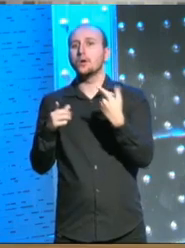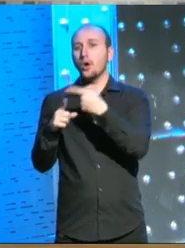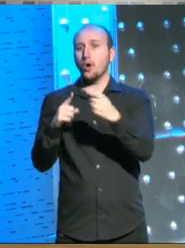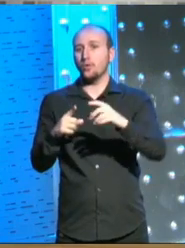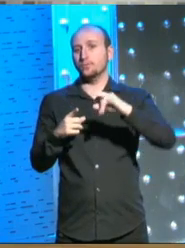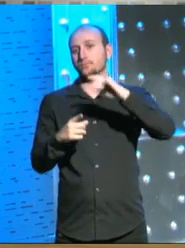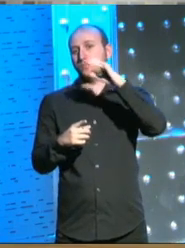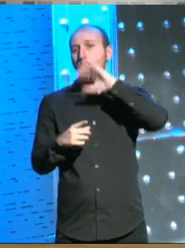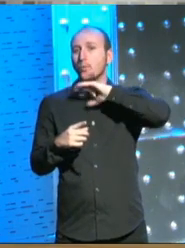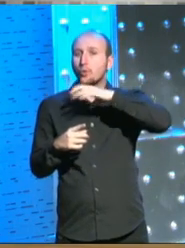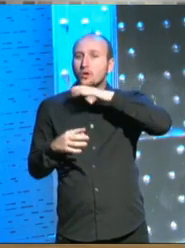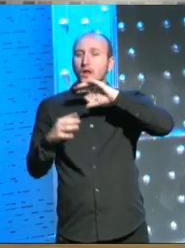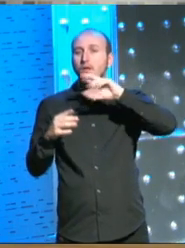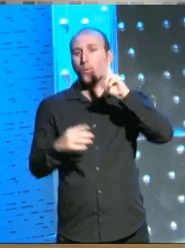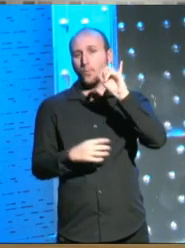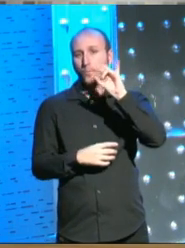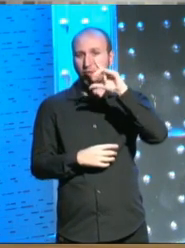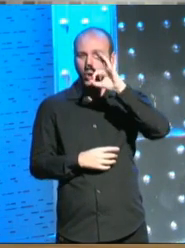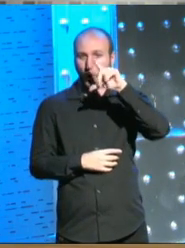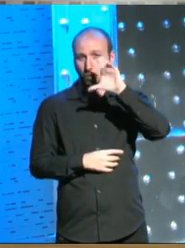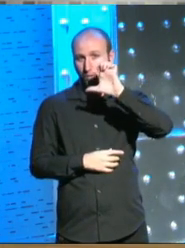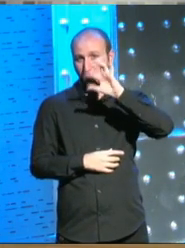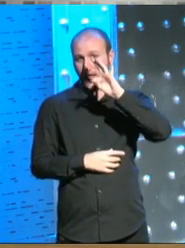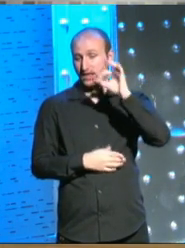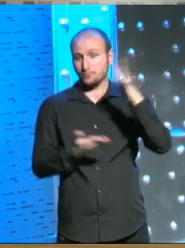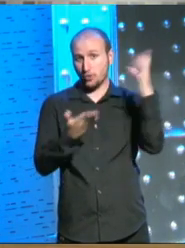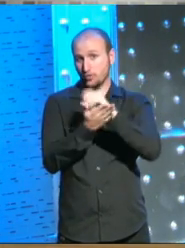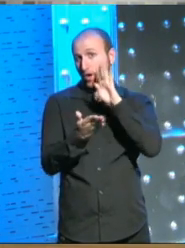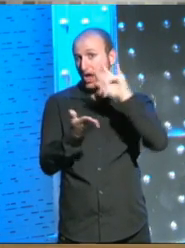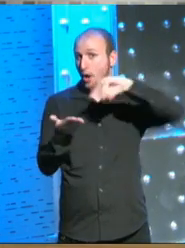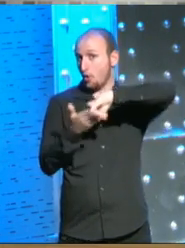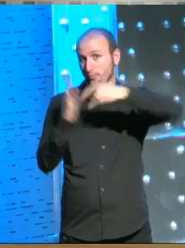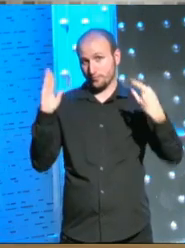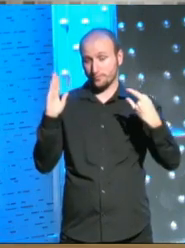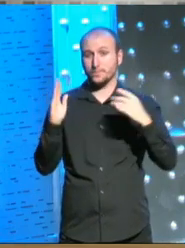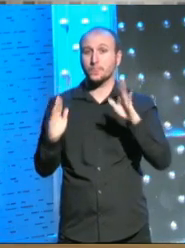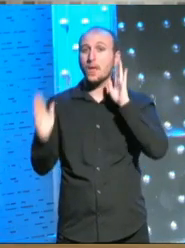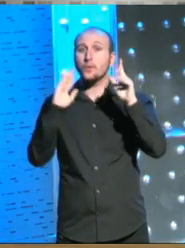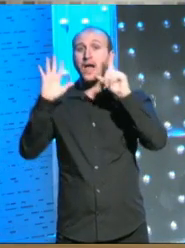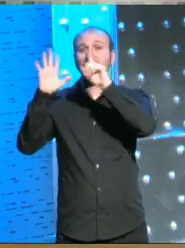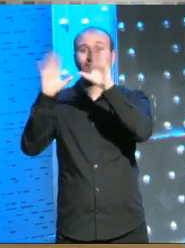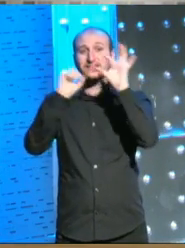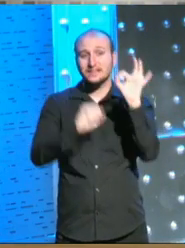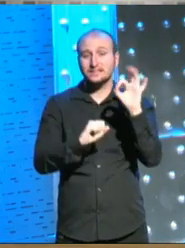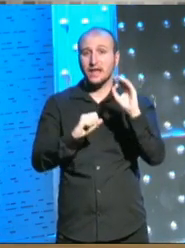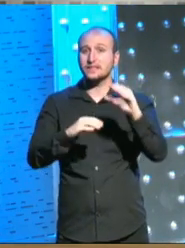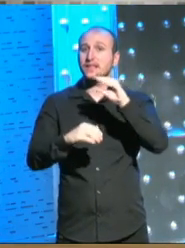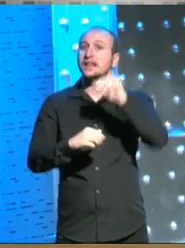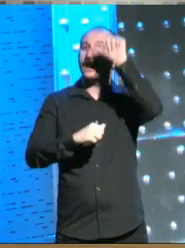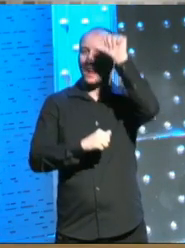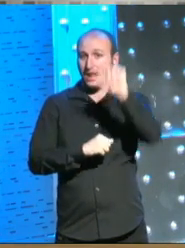espacio a través de la imagen, las nuevas tecnologías, ¿no? En los años 60 también nace el vídeo. Ya lo he